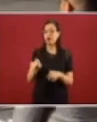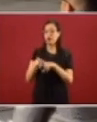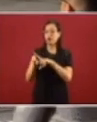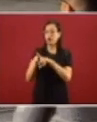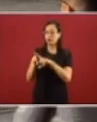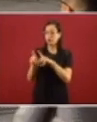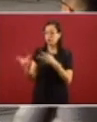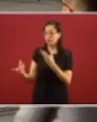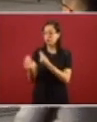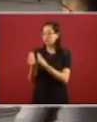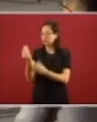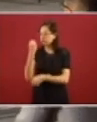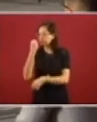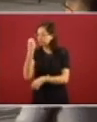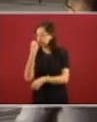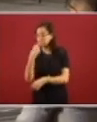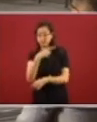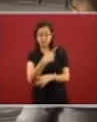y era